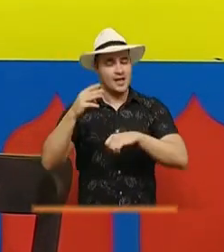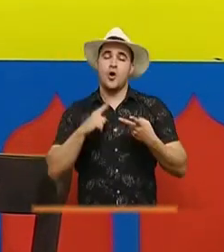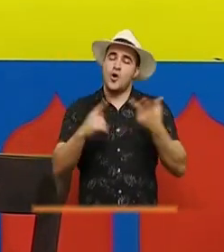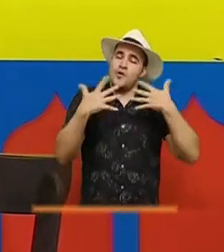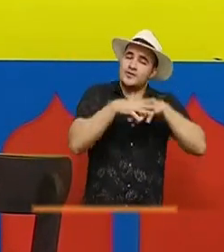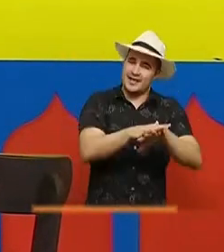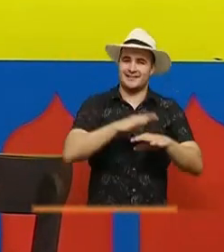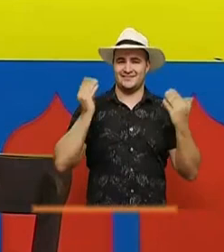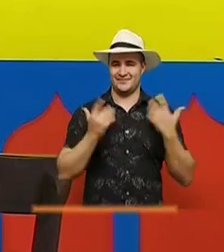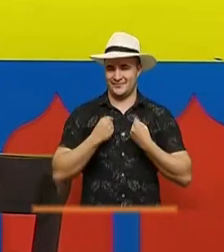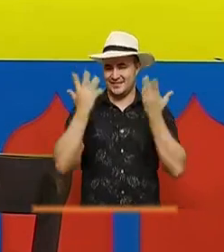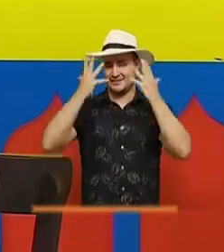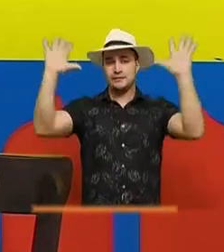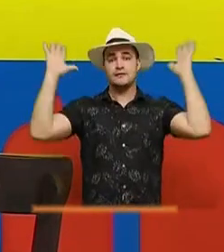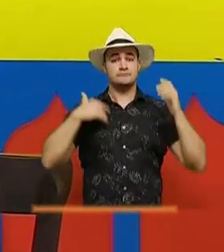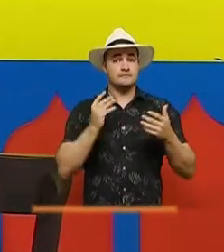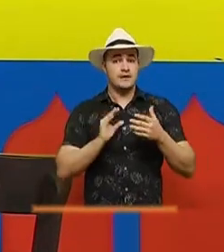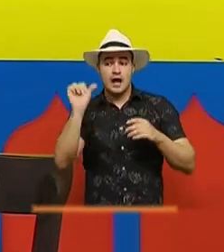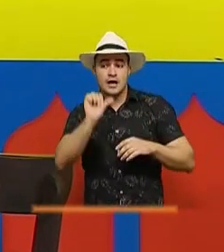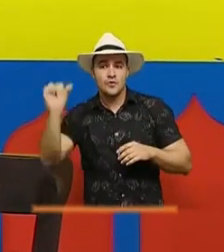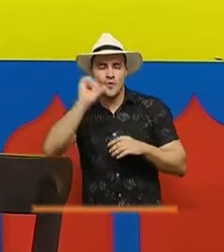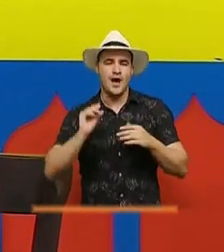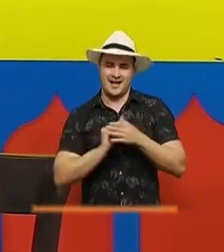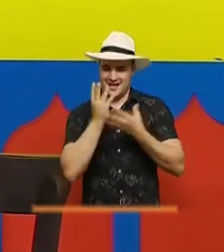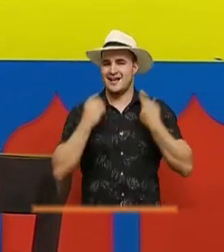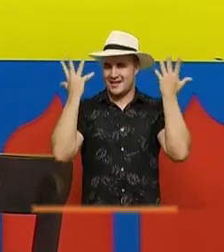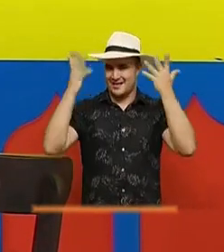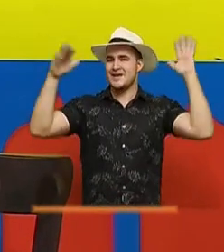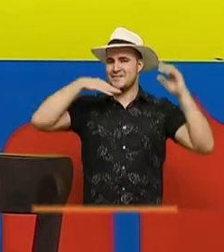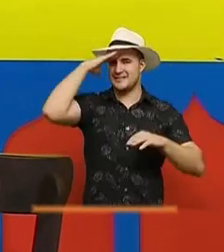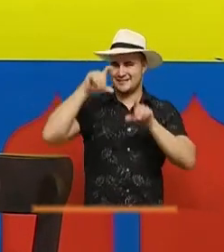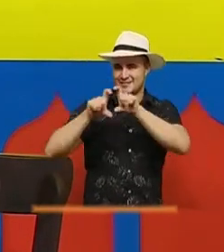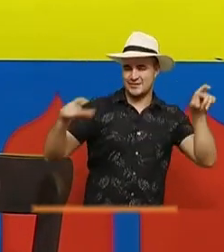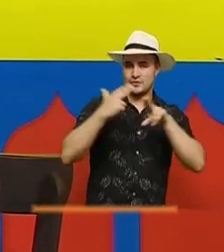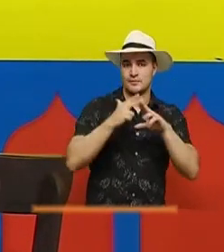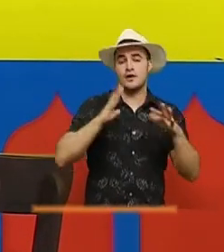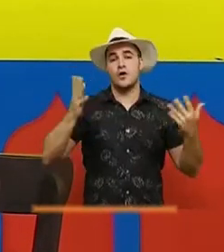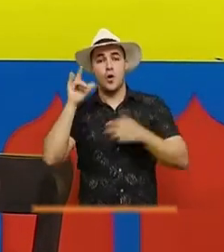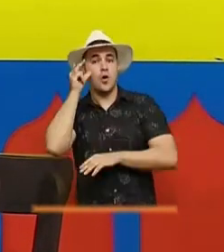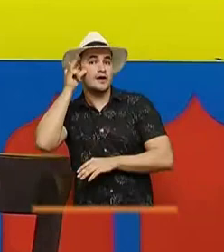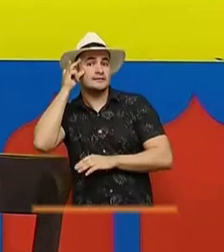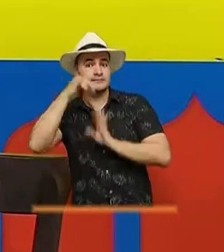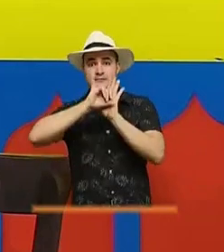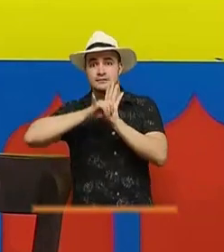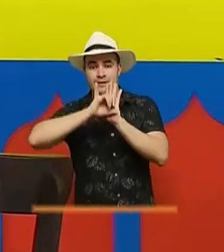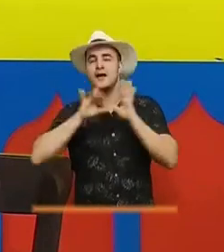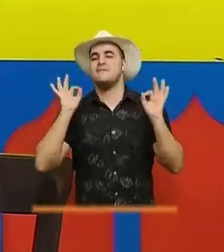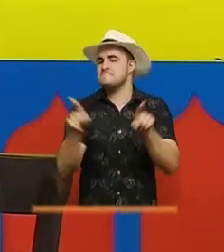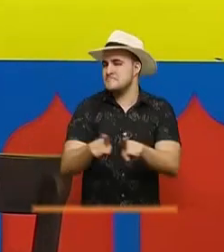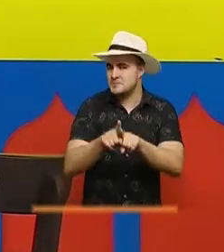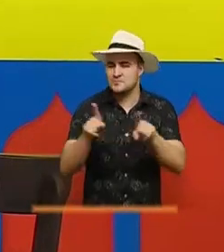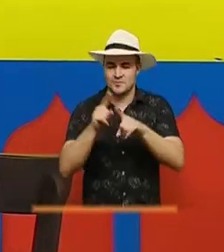festival, @FestivalTrovaMedellín. Y también en Instagram estamos como @FestivalTrova, al igual que en